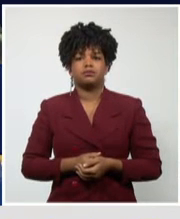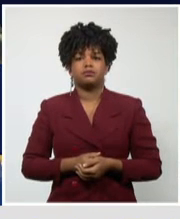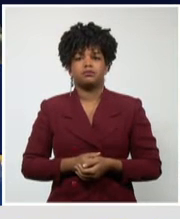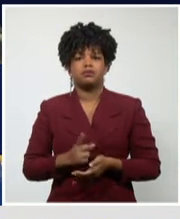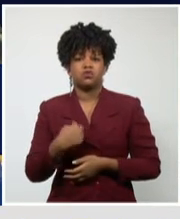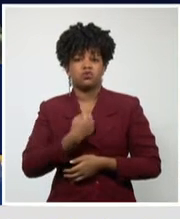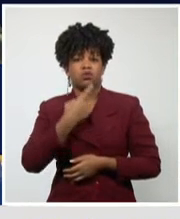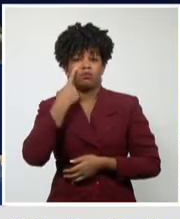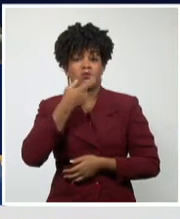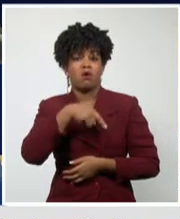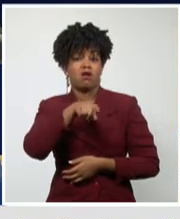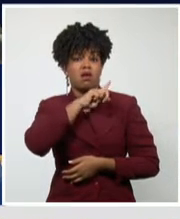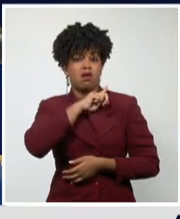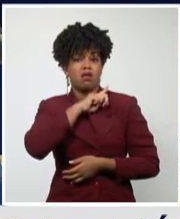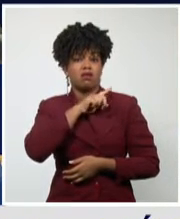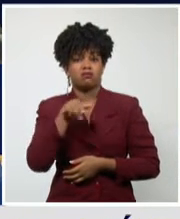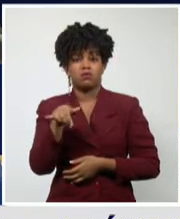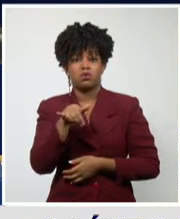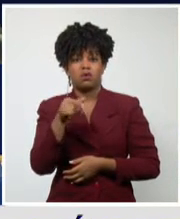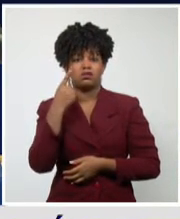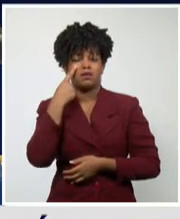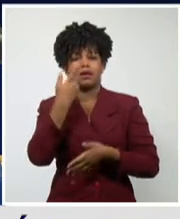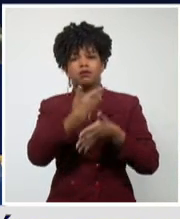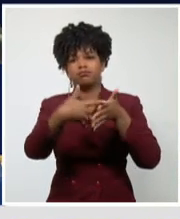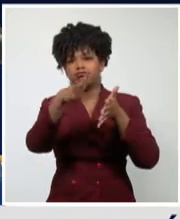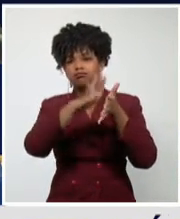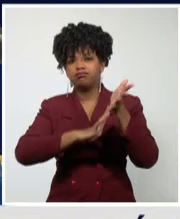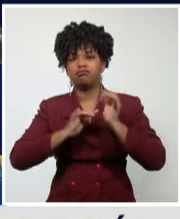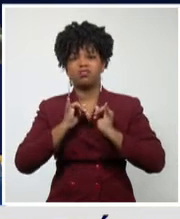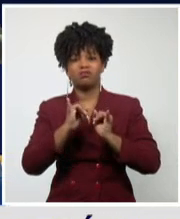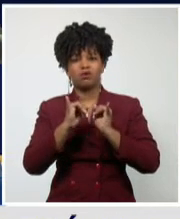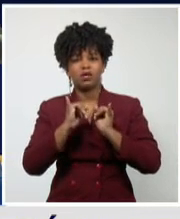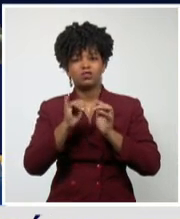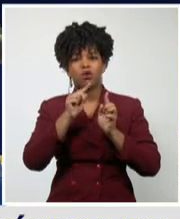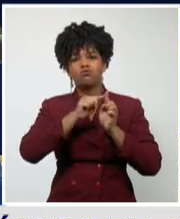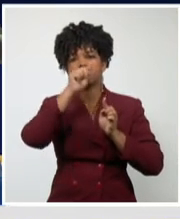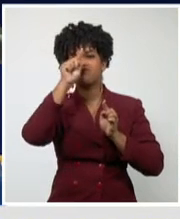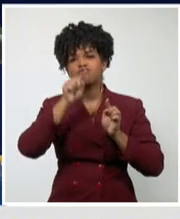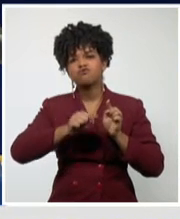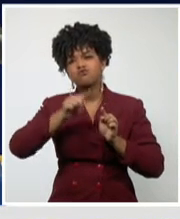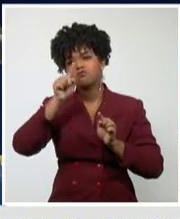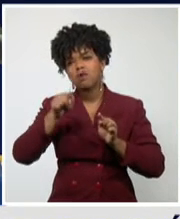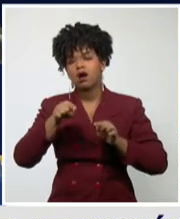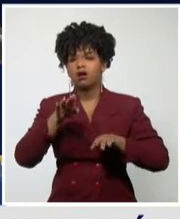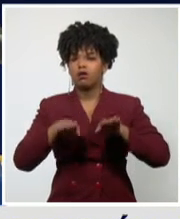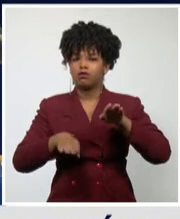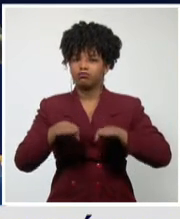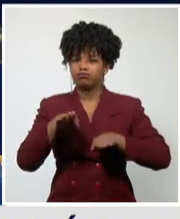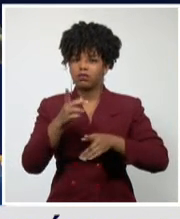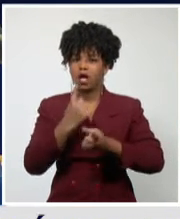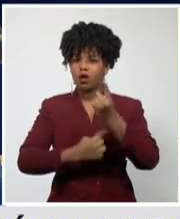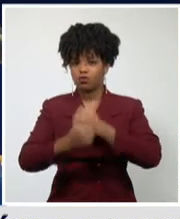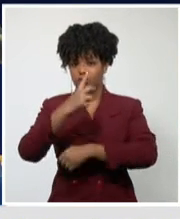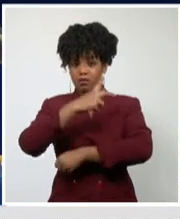ayer, cuando vimos las gráficas de la curva y el comportamiento en algunos